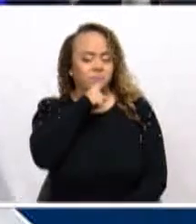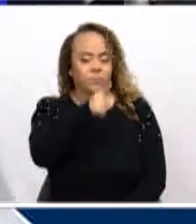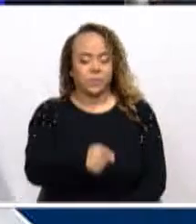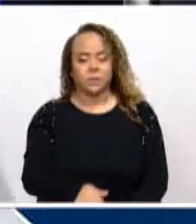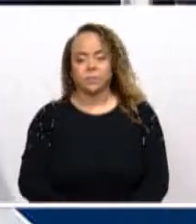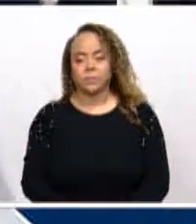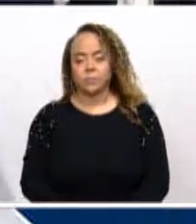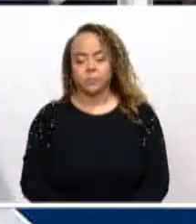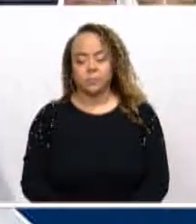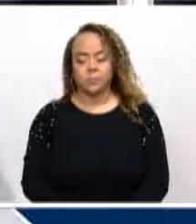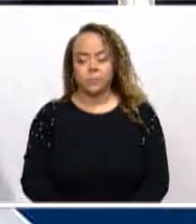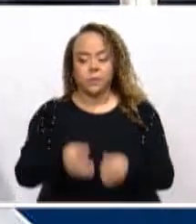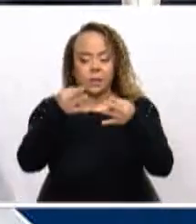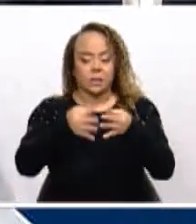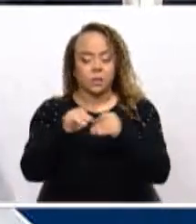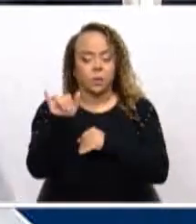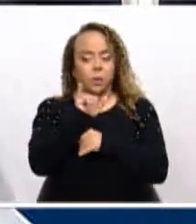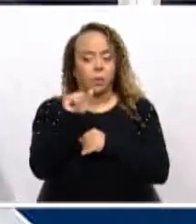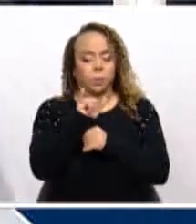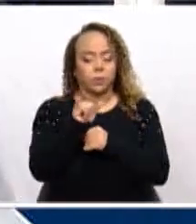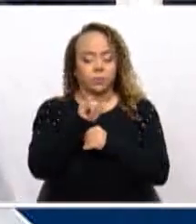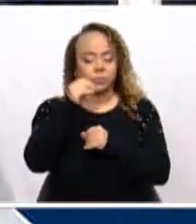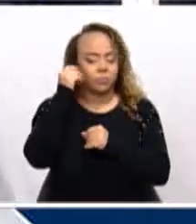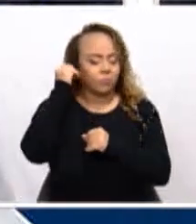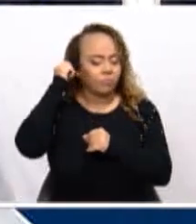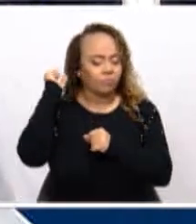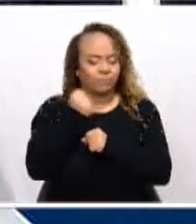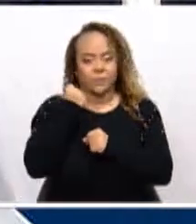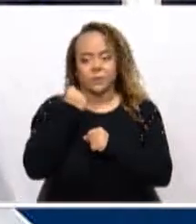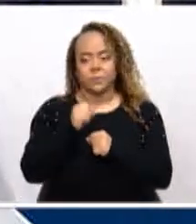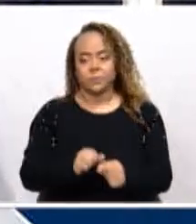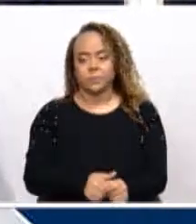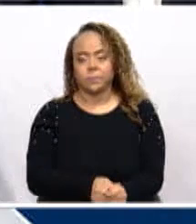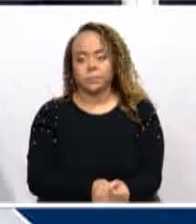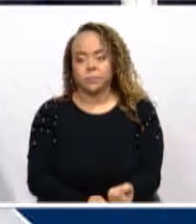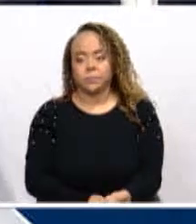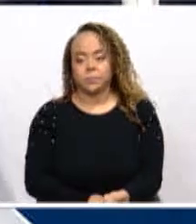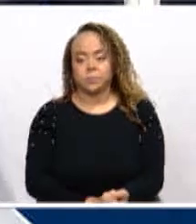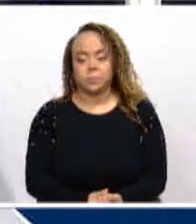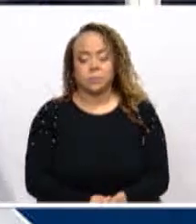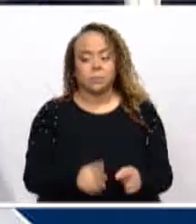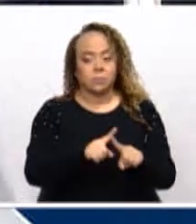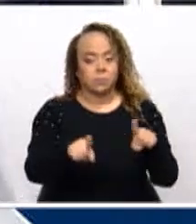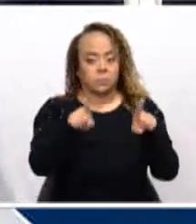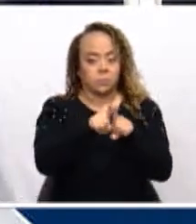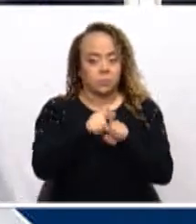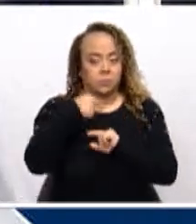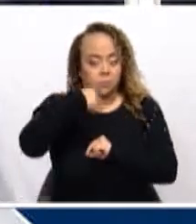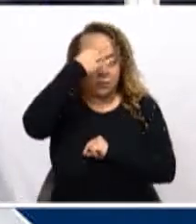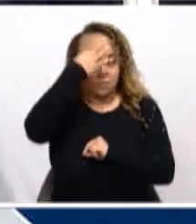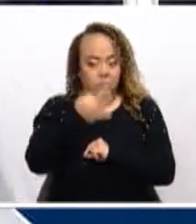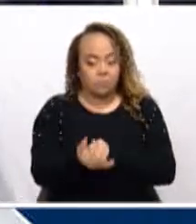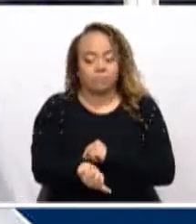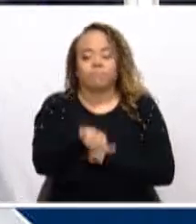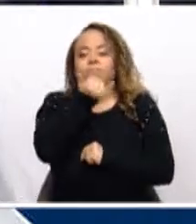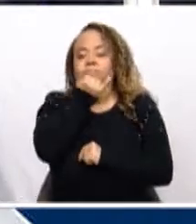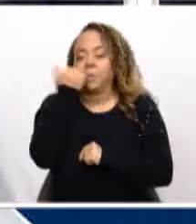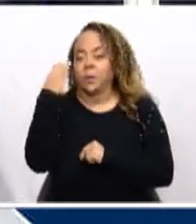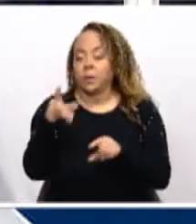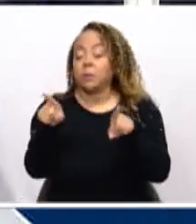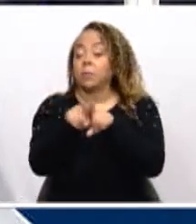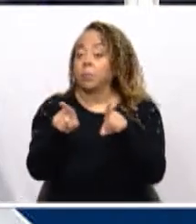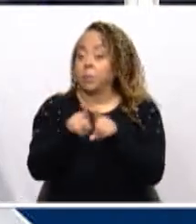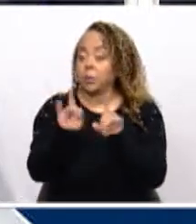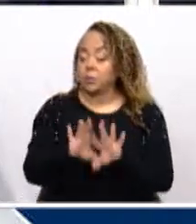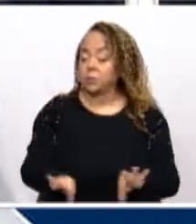incluso se haya tomado una decisión como tan tan radical por otro lado creo que el error de Cartagena es También